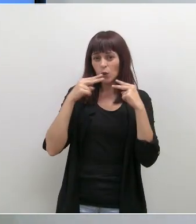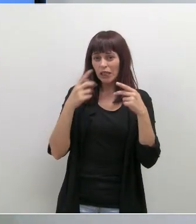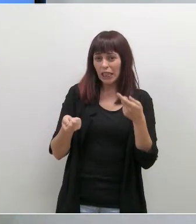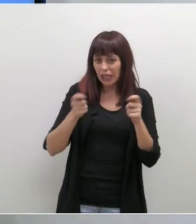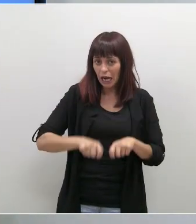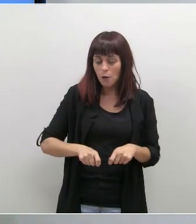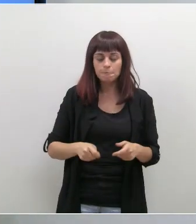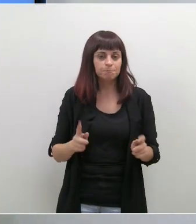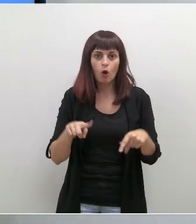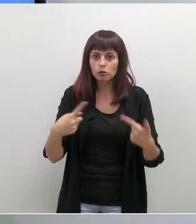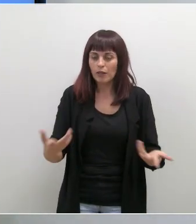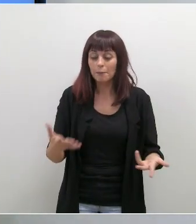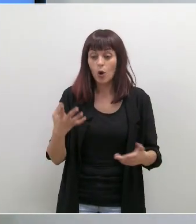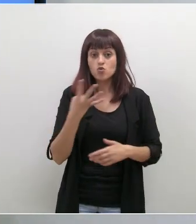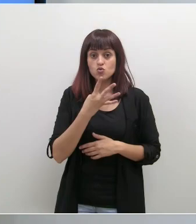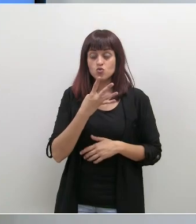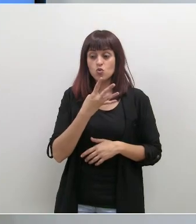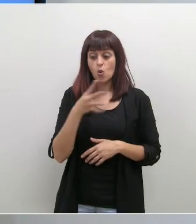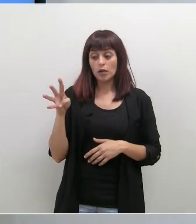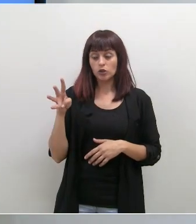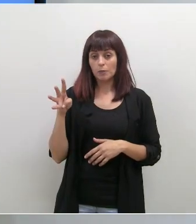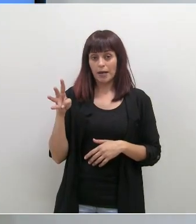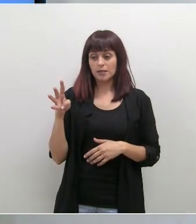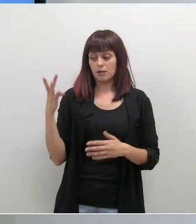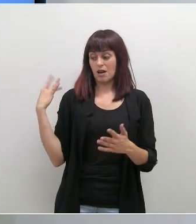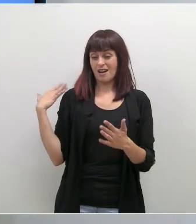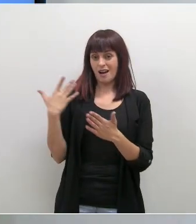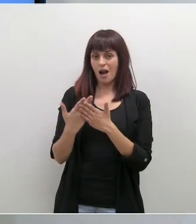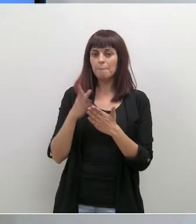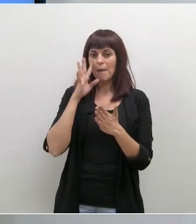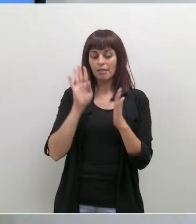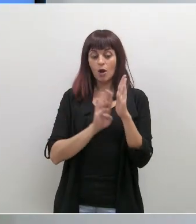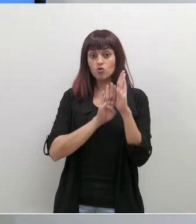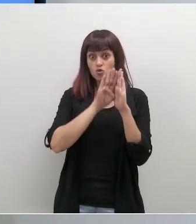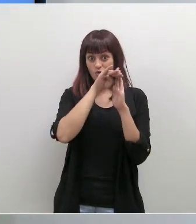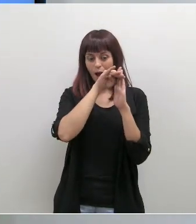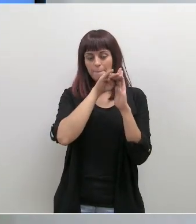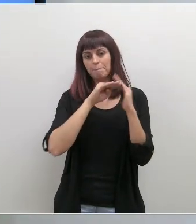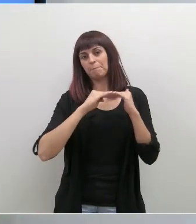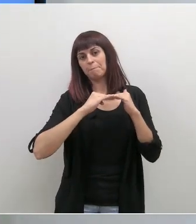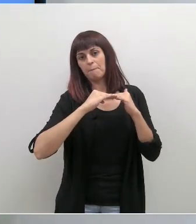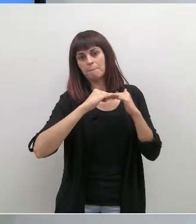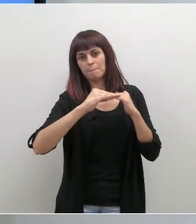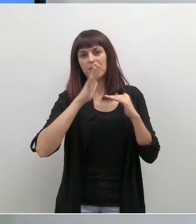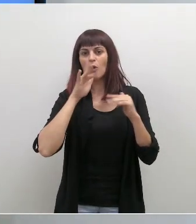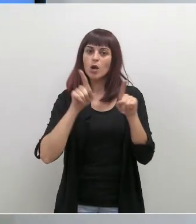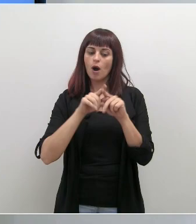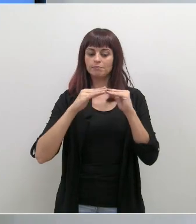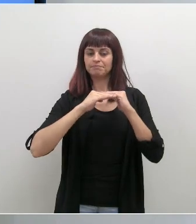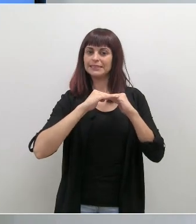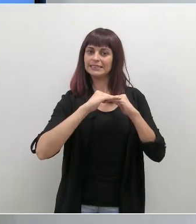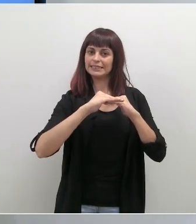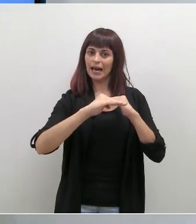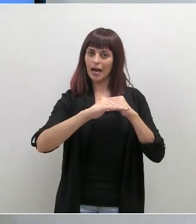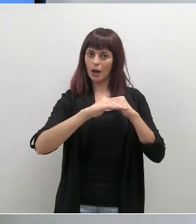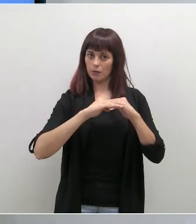sí le digo que en las últimas 4 semanas se está aplanando la curva de contagios. Ahora mismo estamos prácticamente en una fase de meseta e incluso